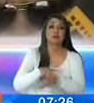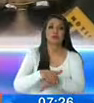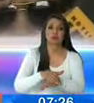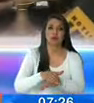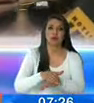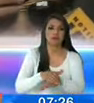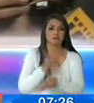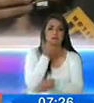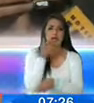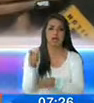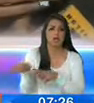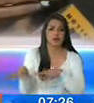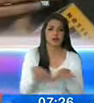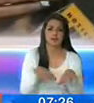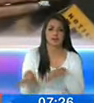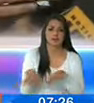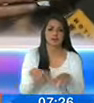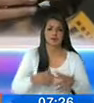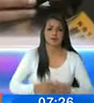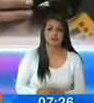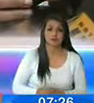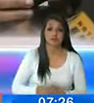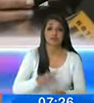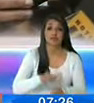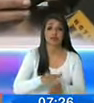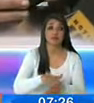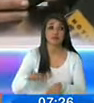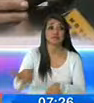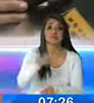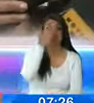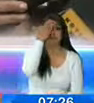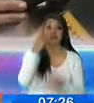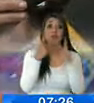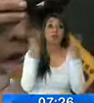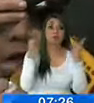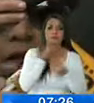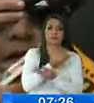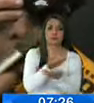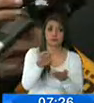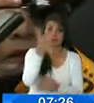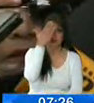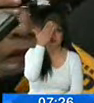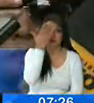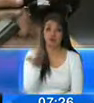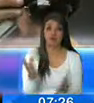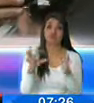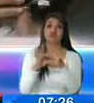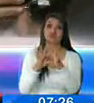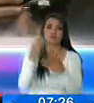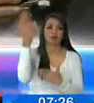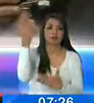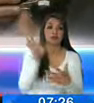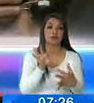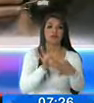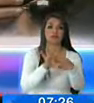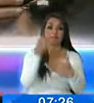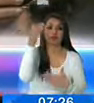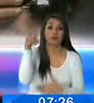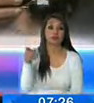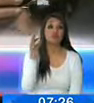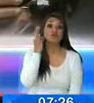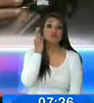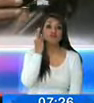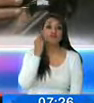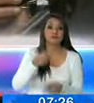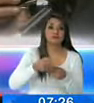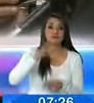manifiesta negligencia. Dado los hechos que son públicos y los vínculos y conexiones políticas que la señora doctora